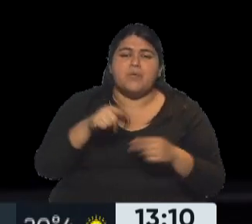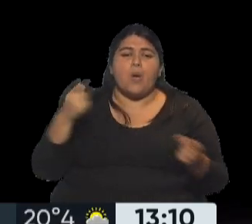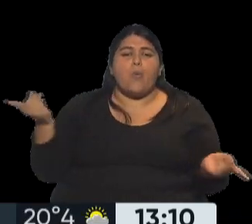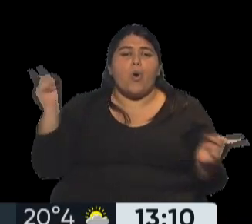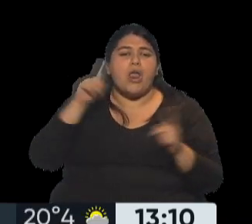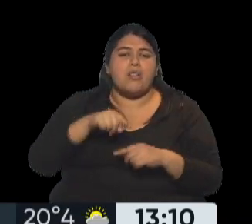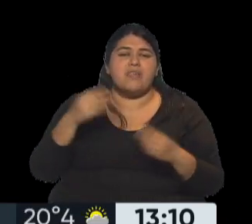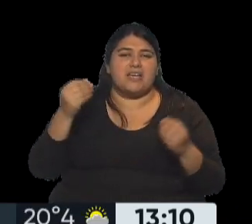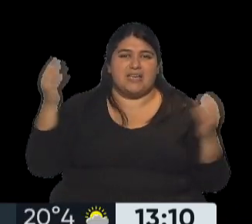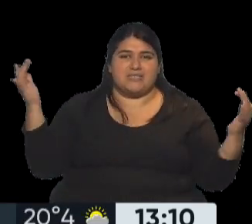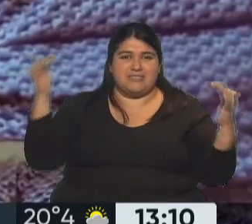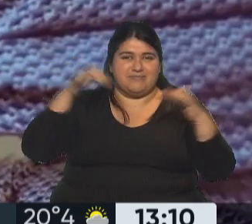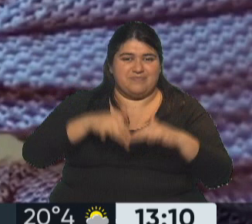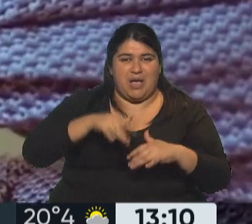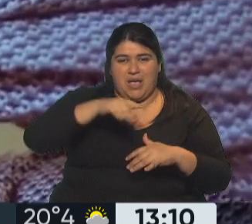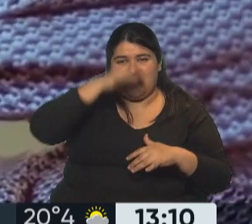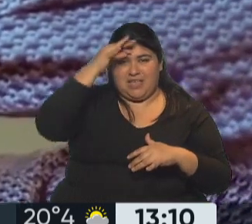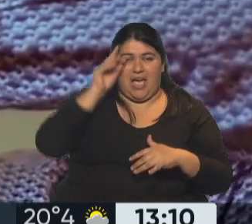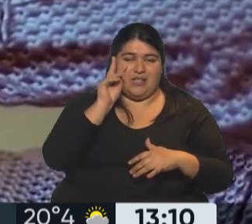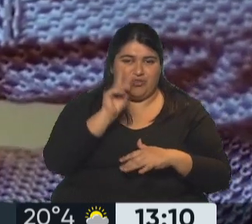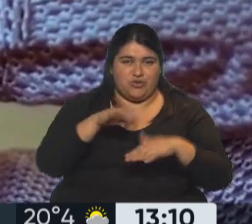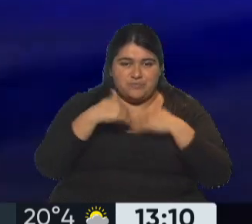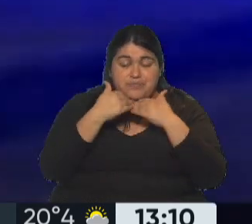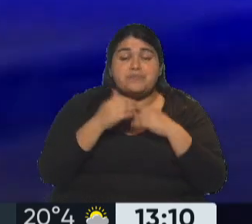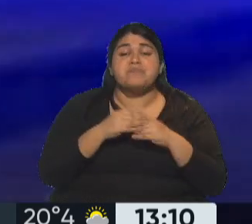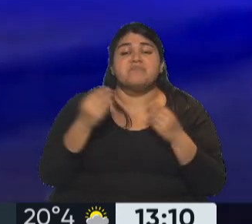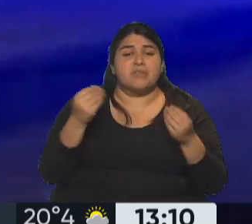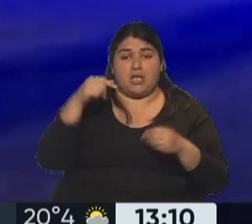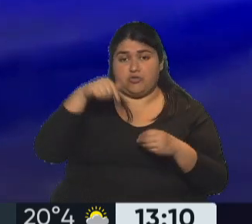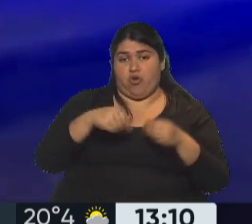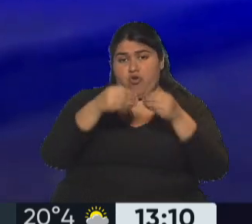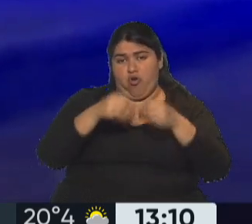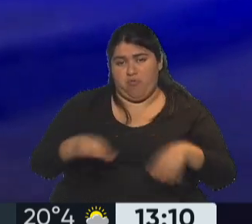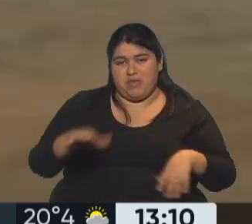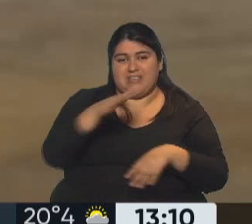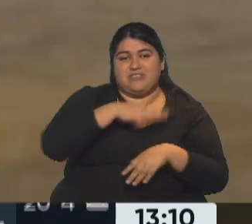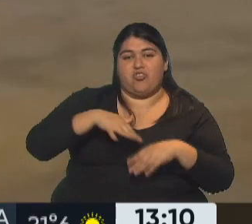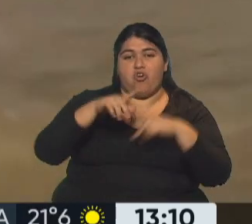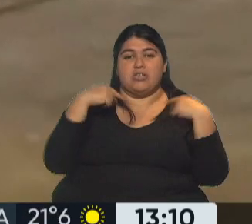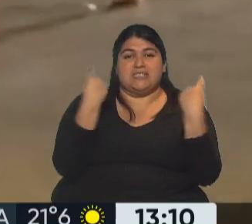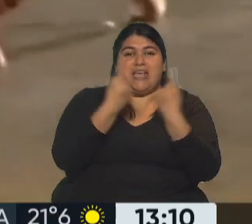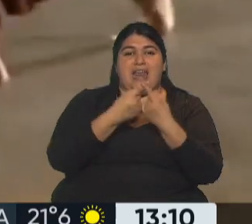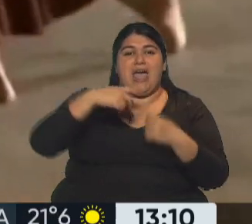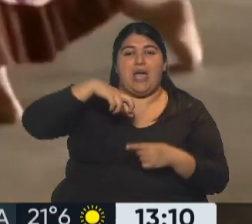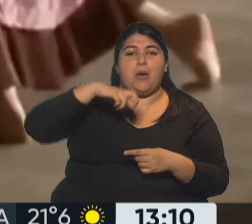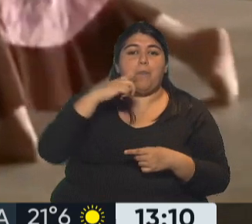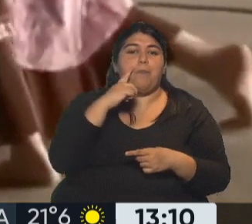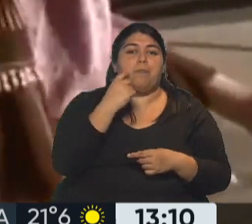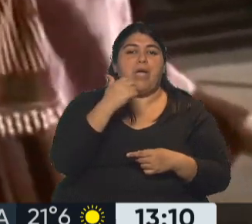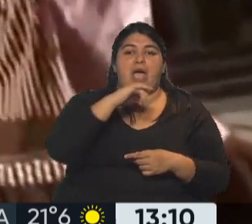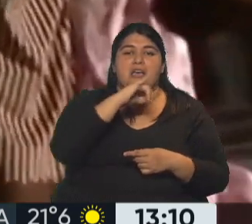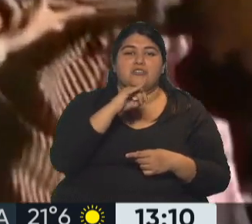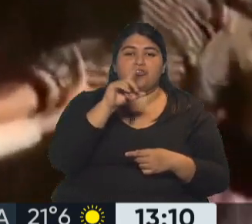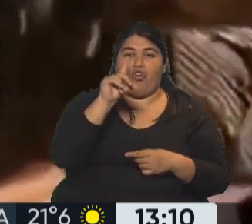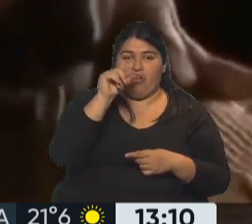la presencialidad. Esta vuelta a la presencialidad se da desde hoy en la Sala Piazzolla del Centro Provincial de las Artes,